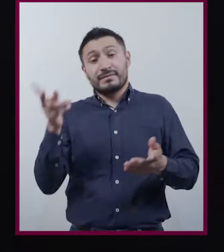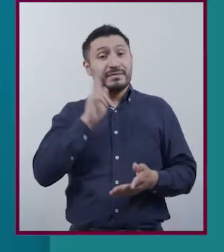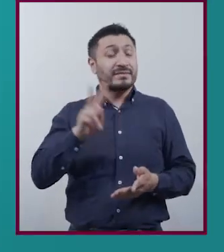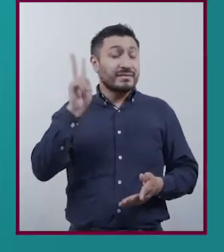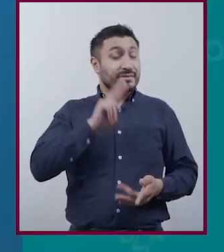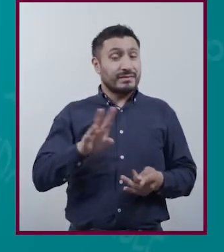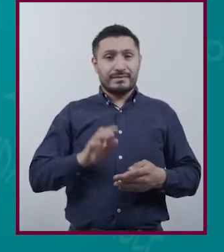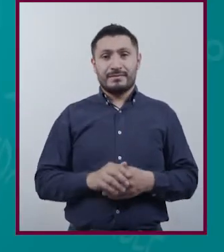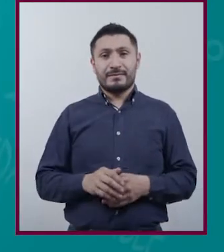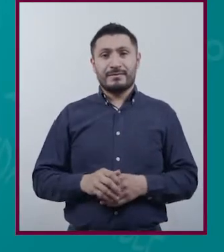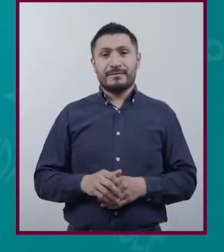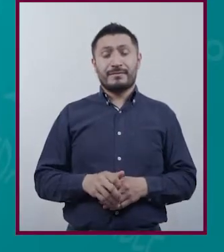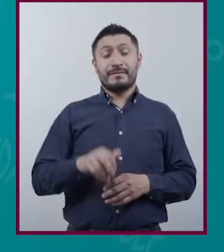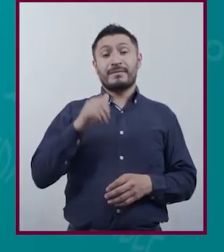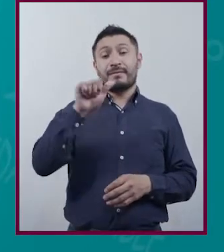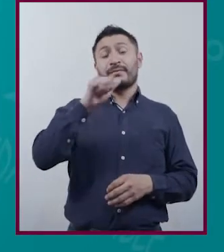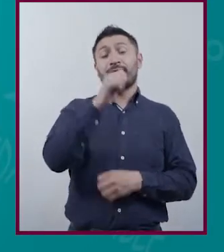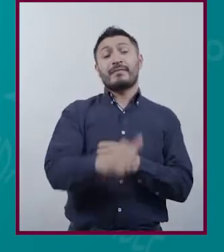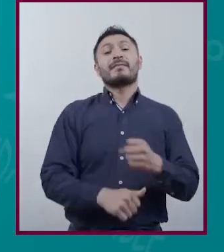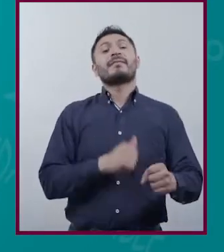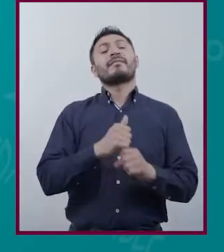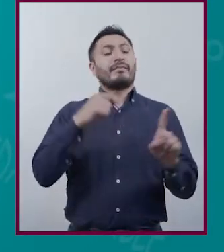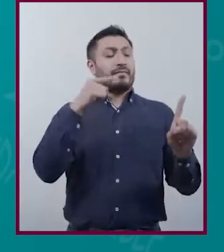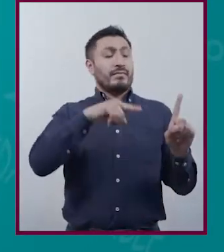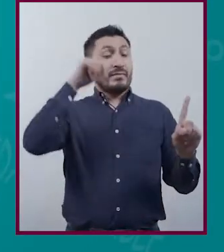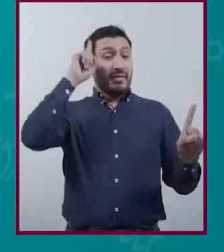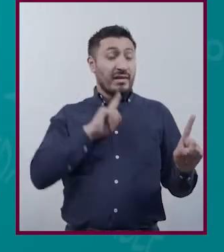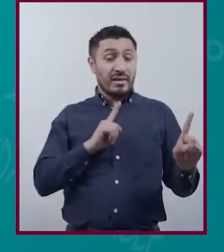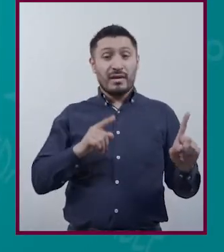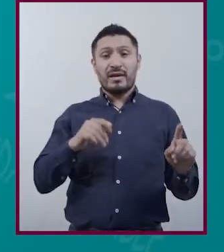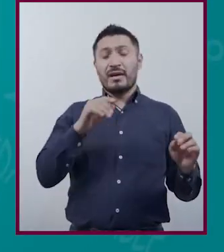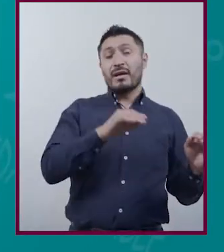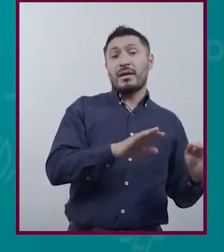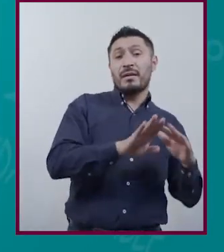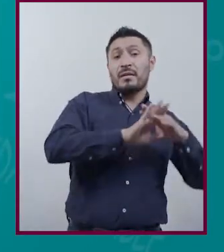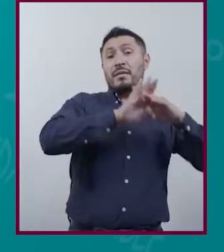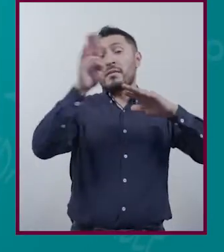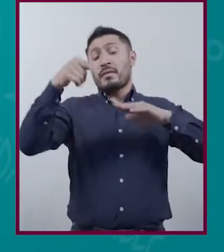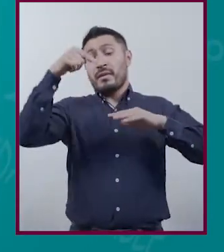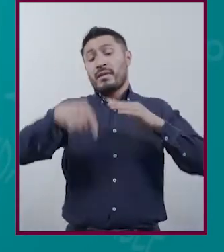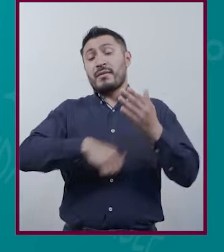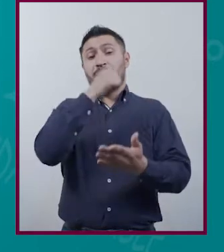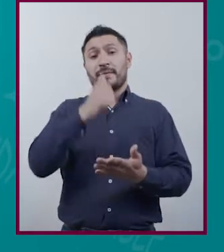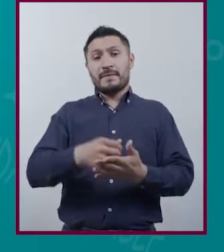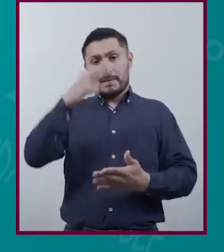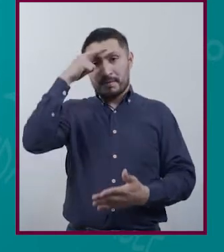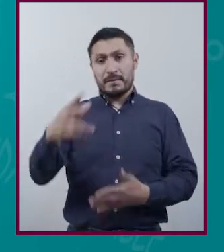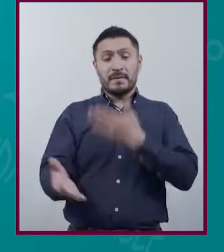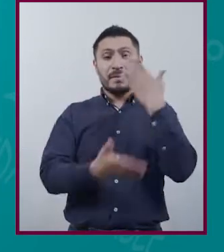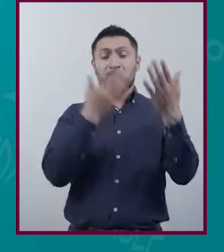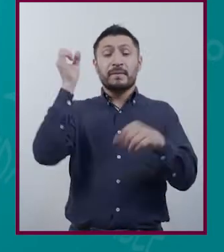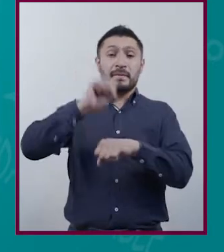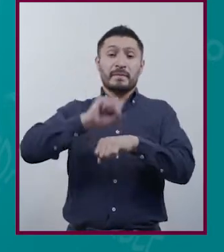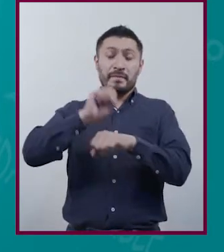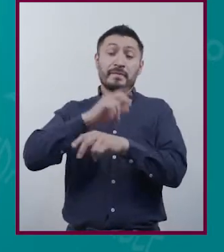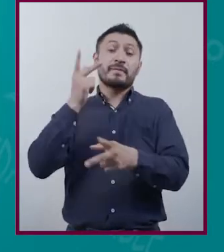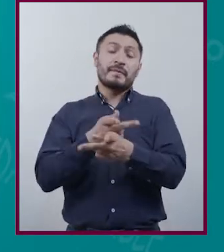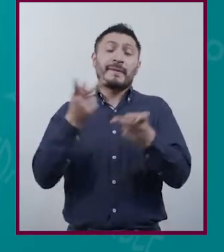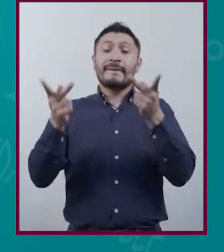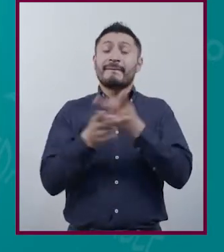más adelante. A los 16 años, Rosario Castellanos migró a la Ciudad de México para estudiar la secundaria y